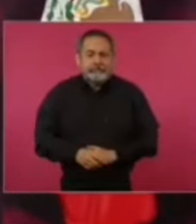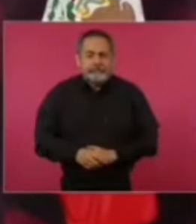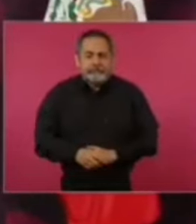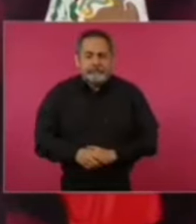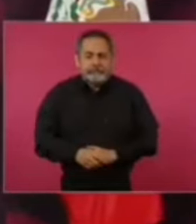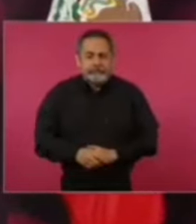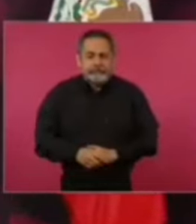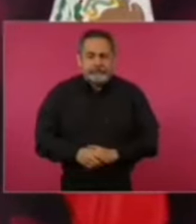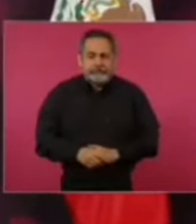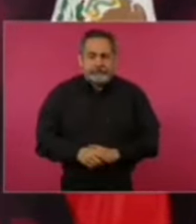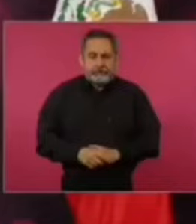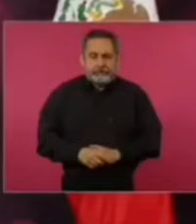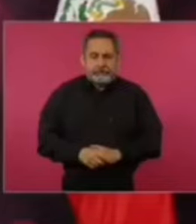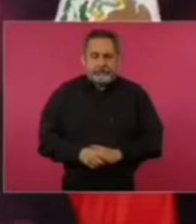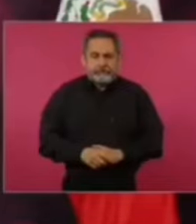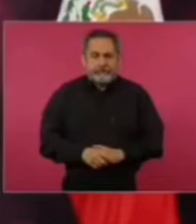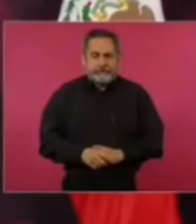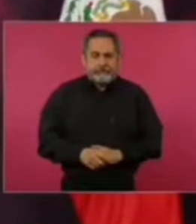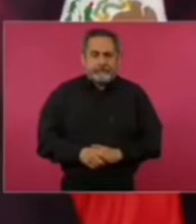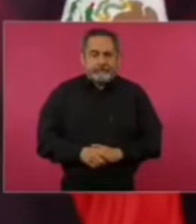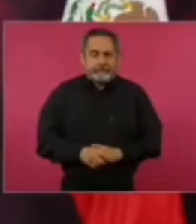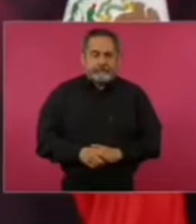Y hacer